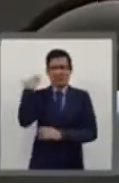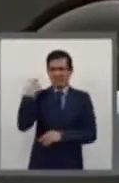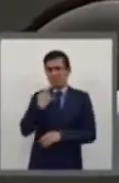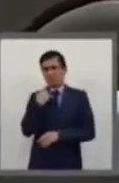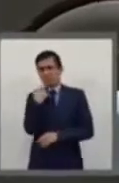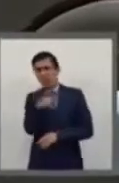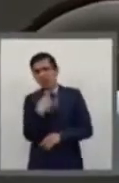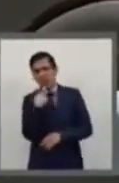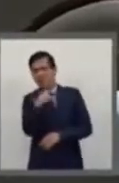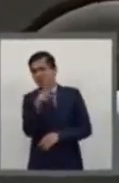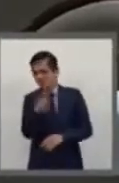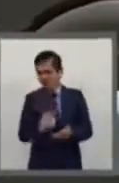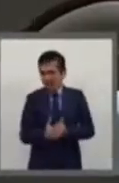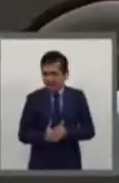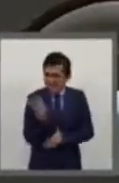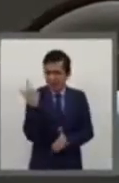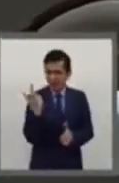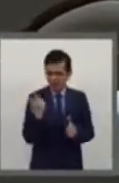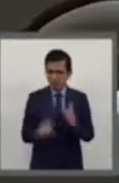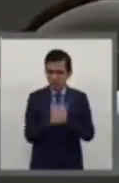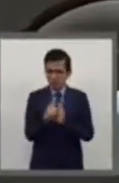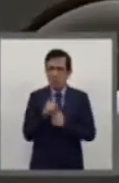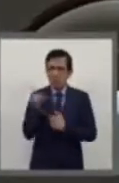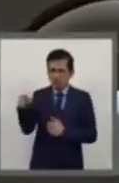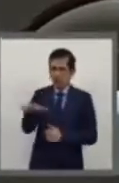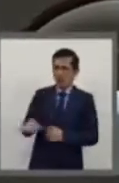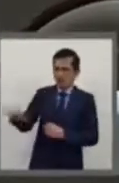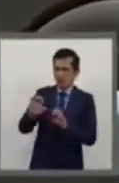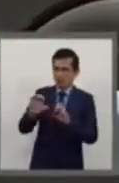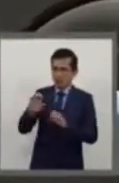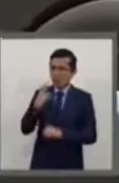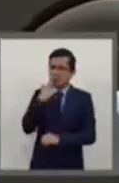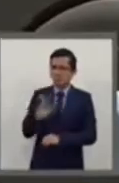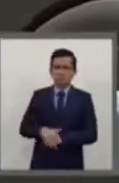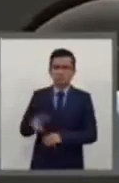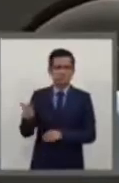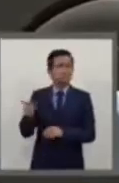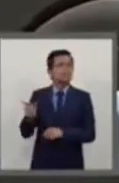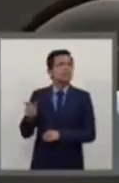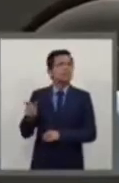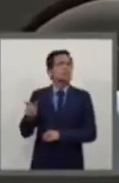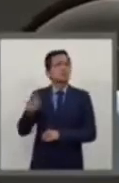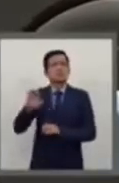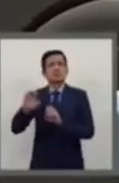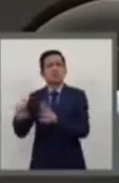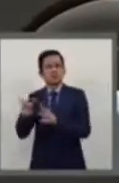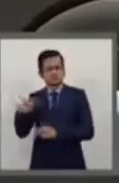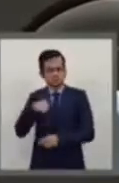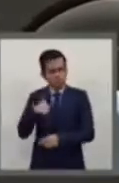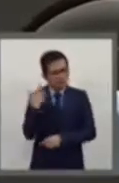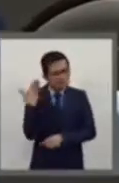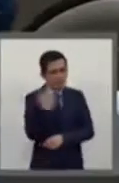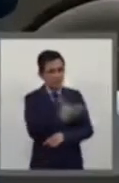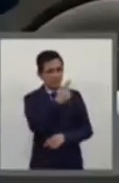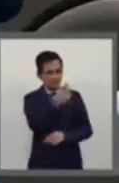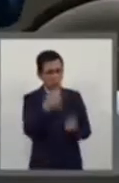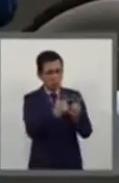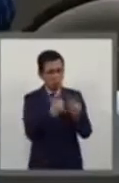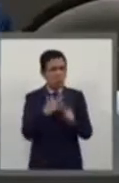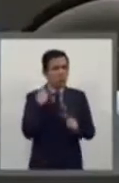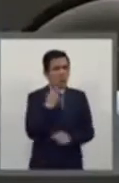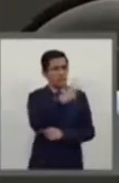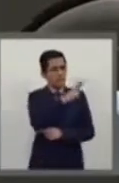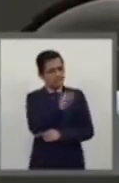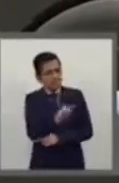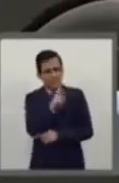vive nuestro Estado. Le pido a los partidos políticos, al PRI, al PAN, pero sobre todo al